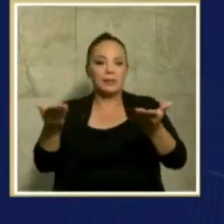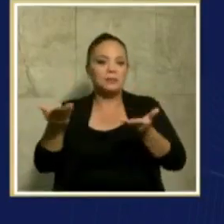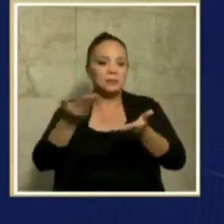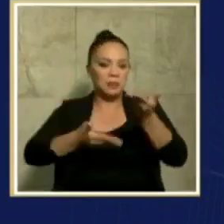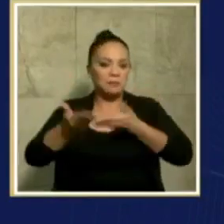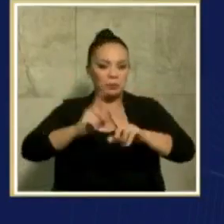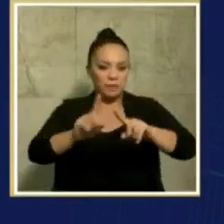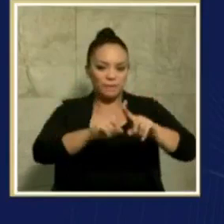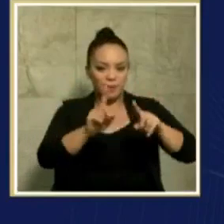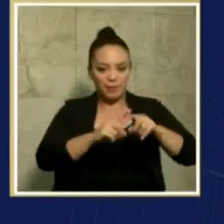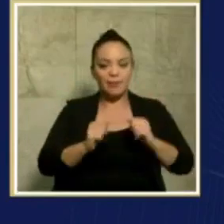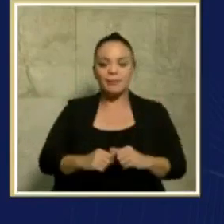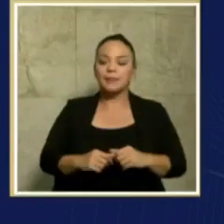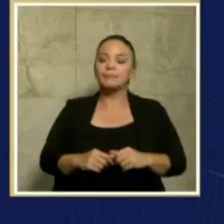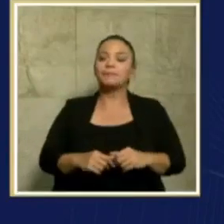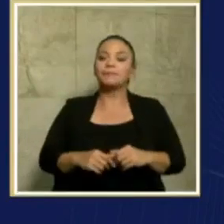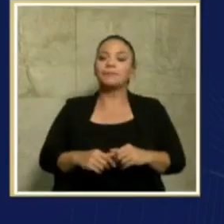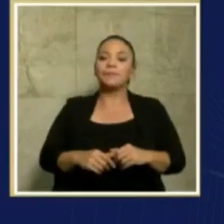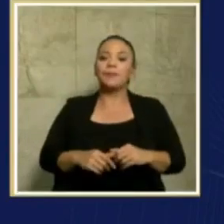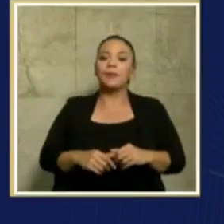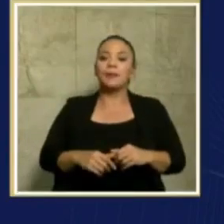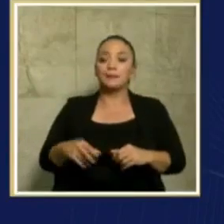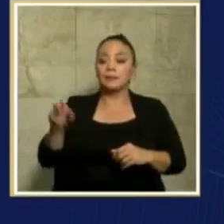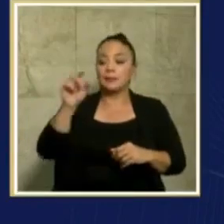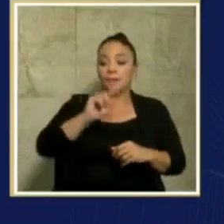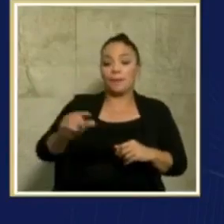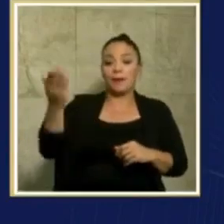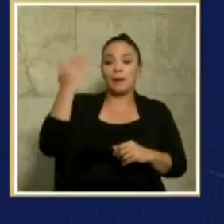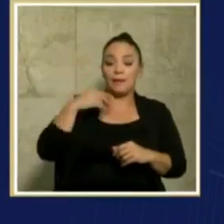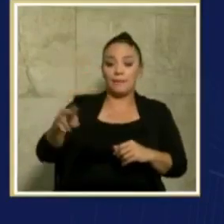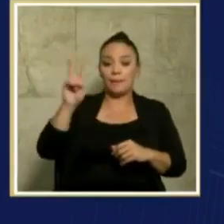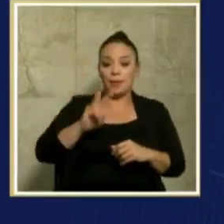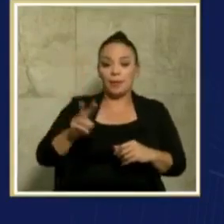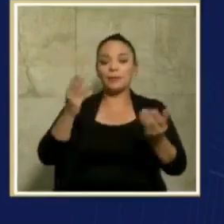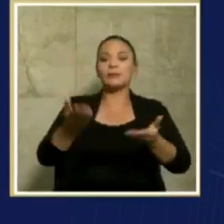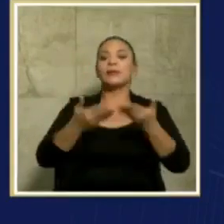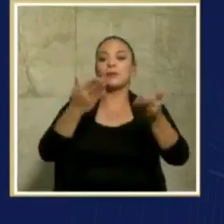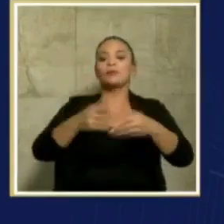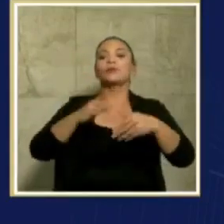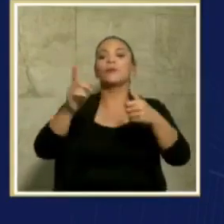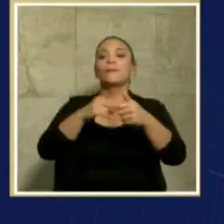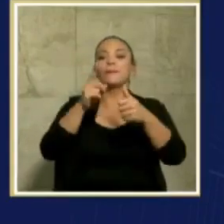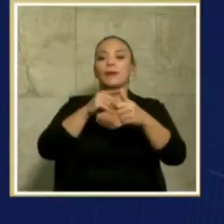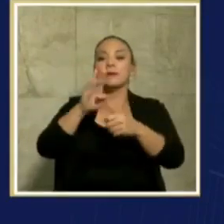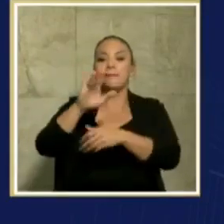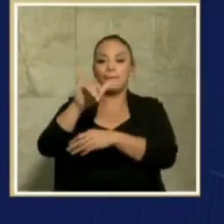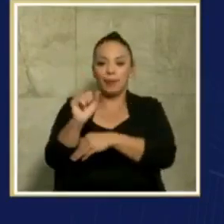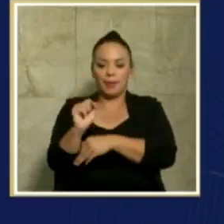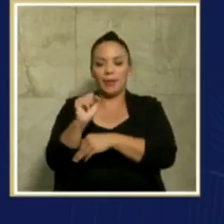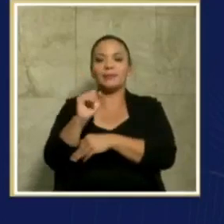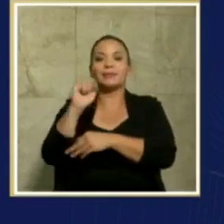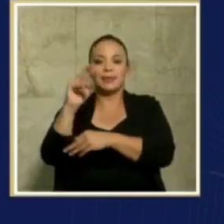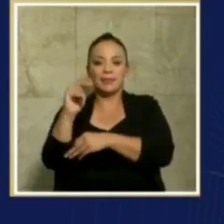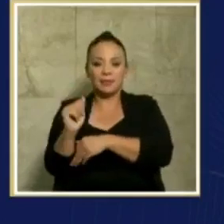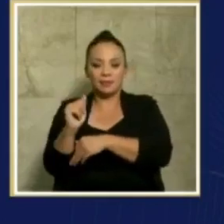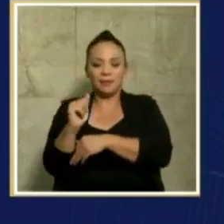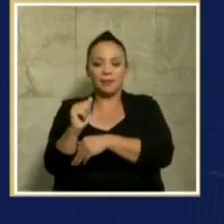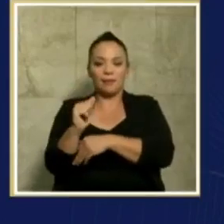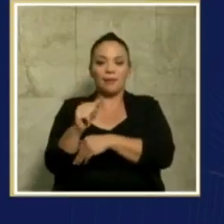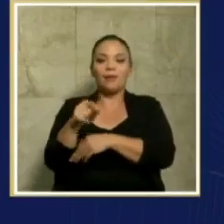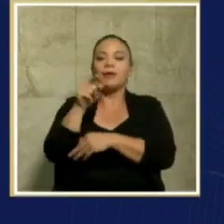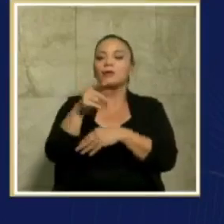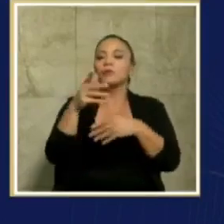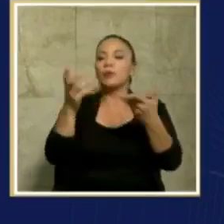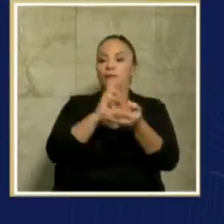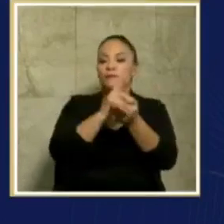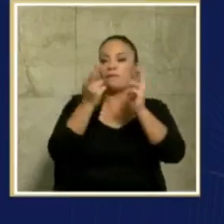Brete. La semana pasada, el viernes, se hizo entrega de las primeras becas del INA, esto producto de la reforma.